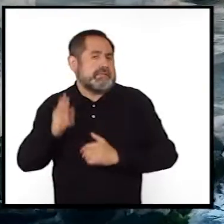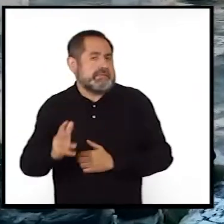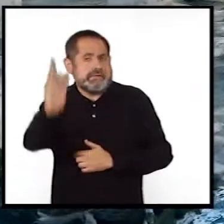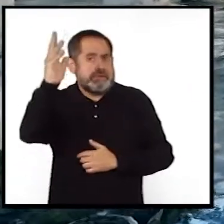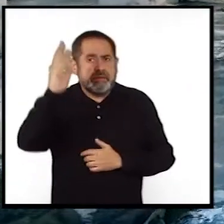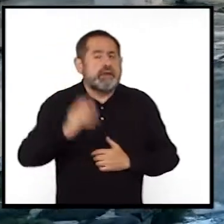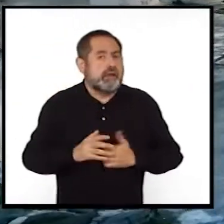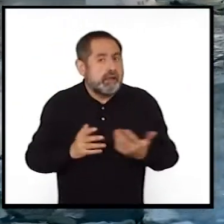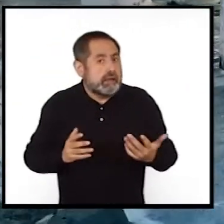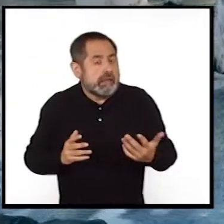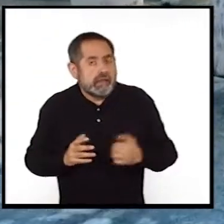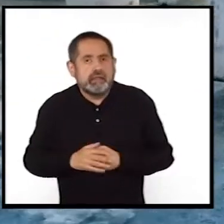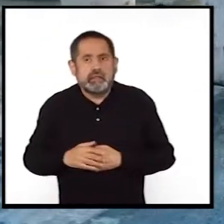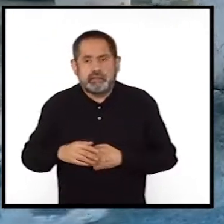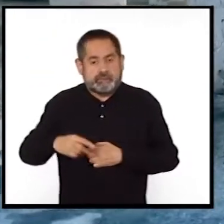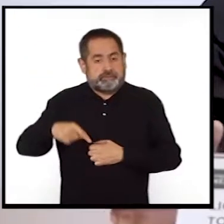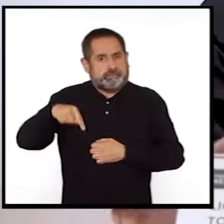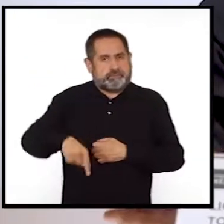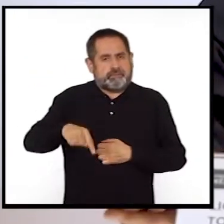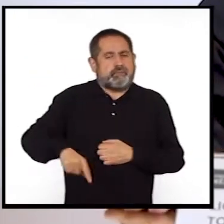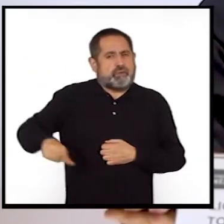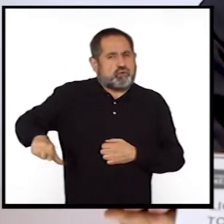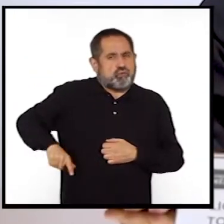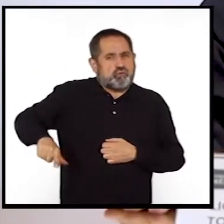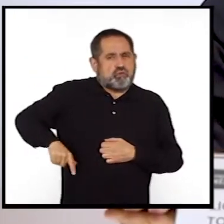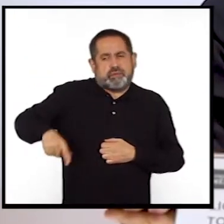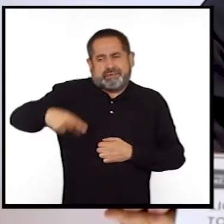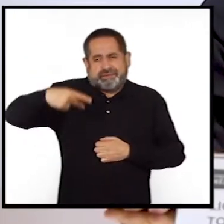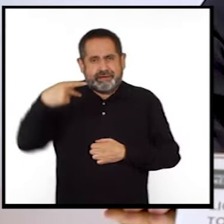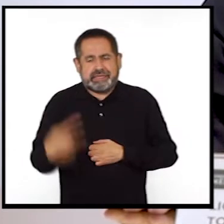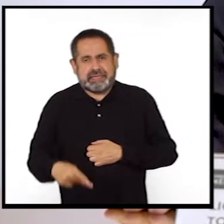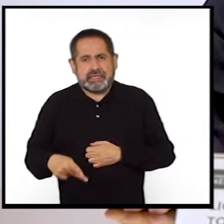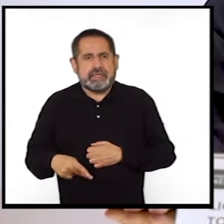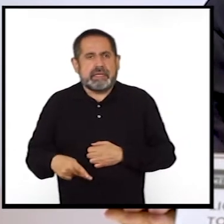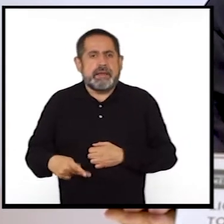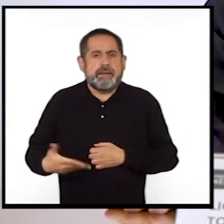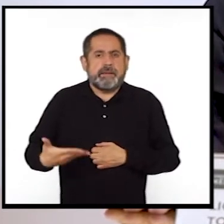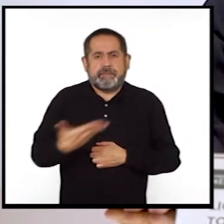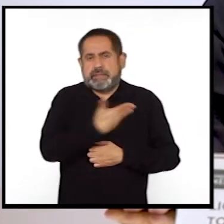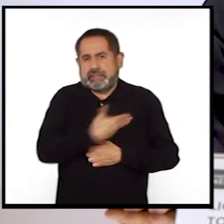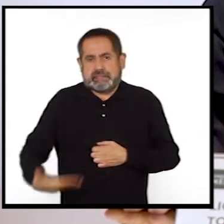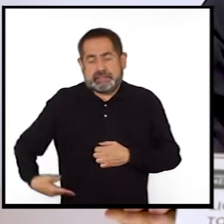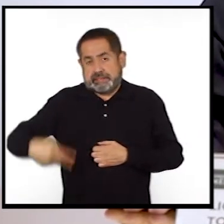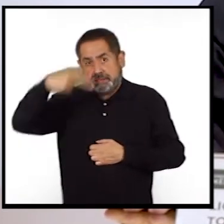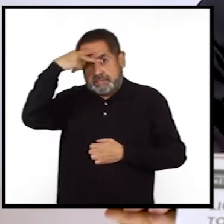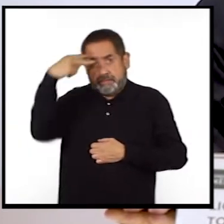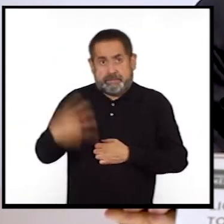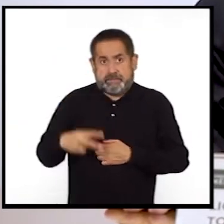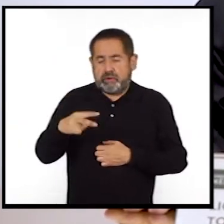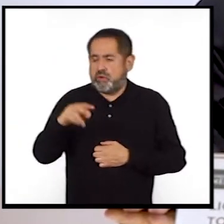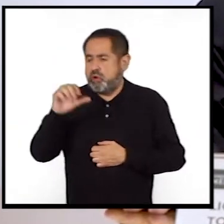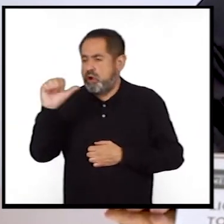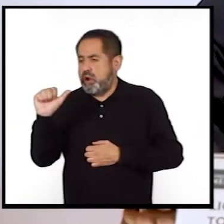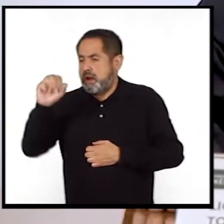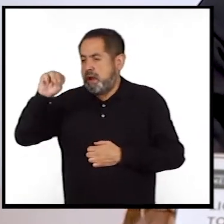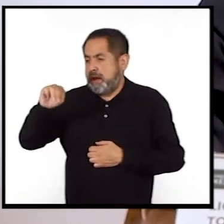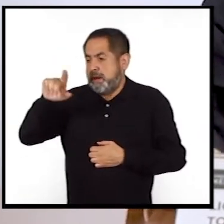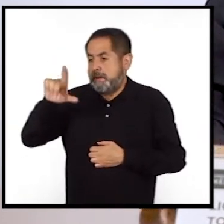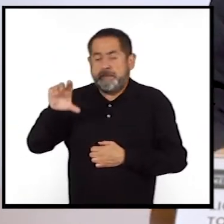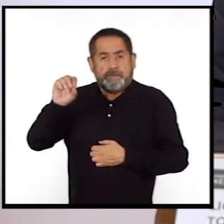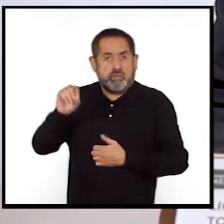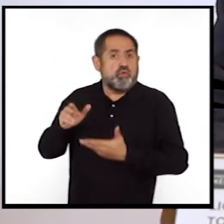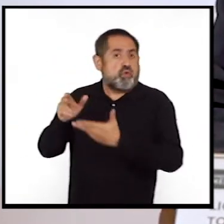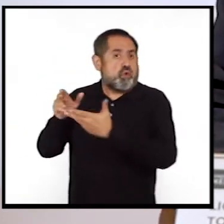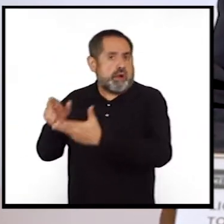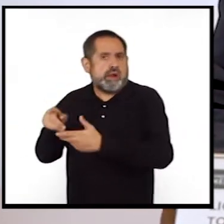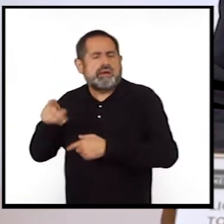generaciones. Ha sido una premisa para el gobierno que encabeza el presidente de México,